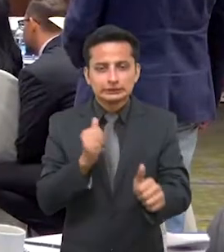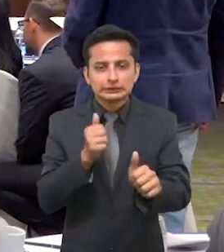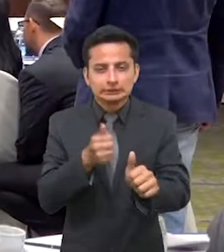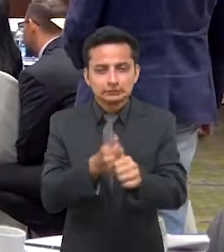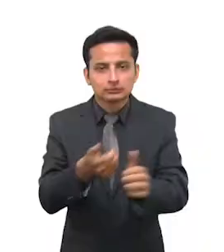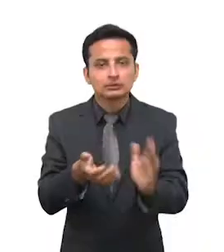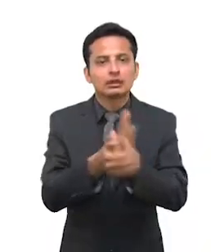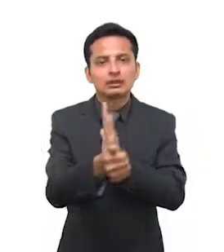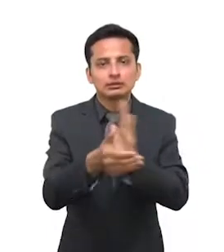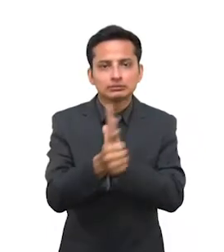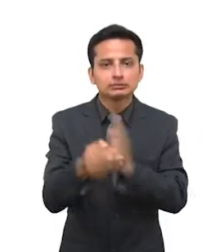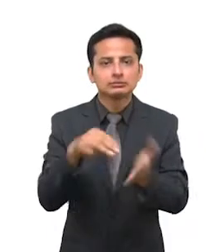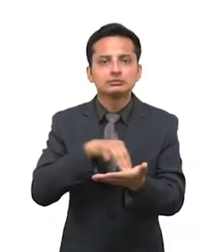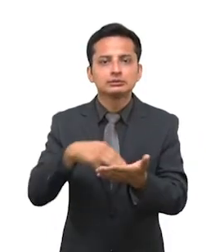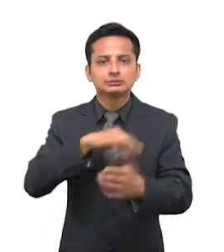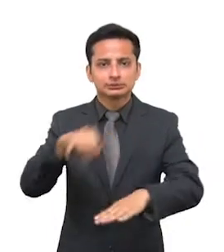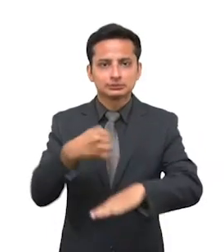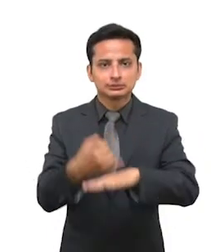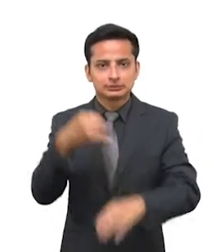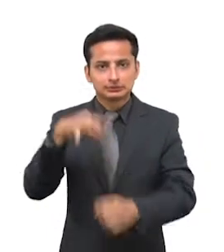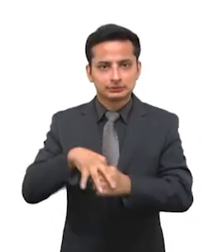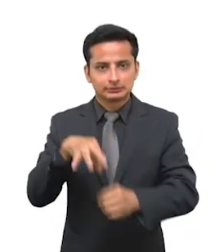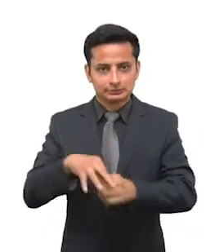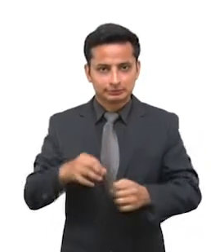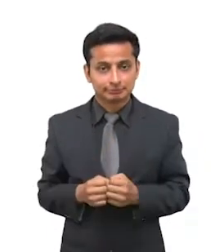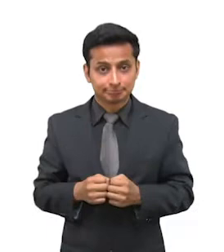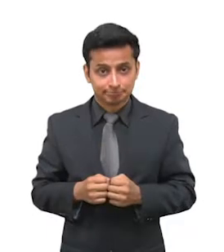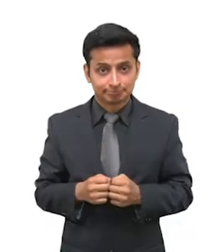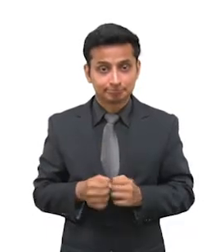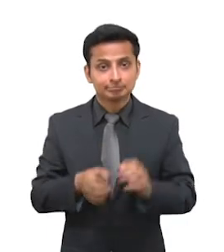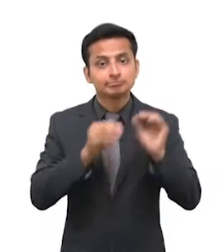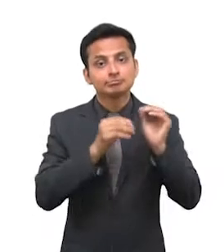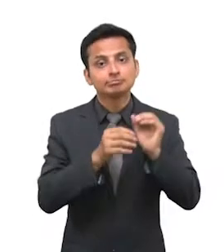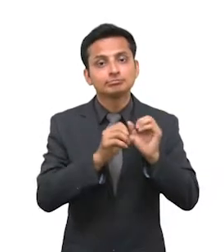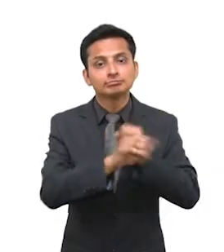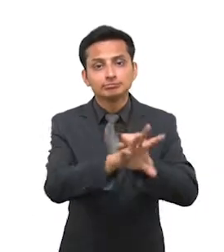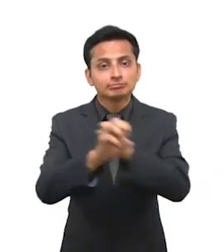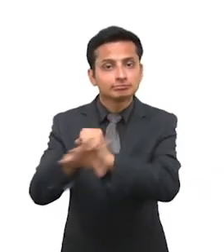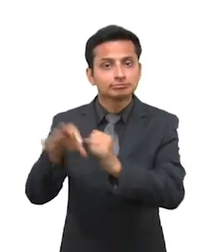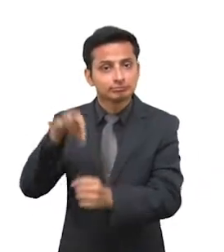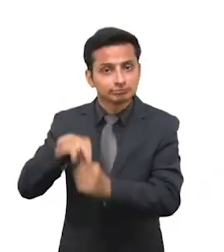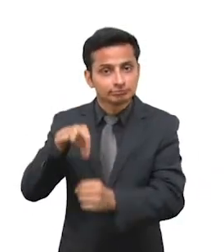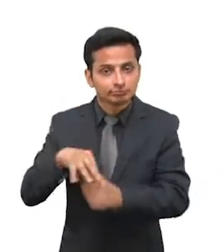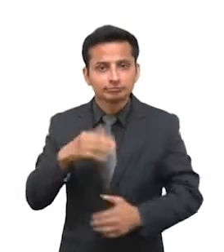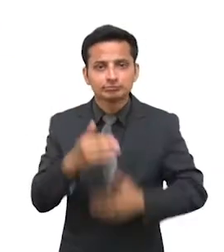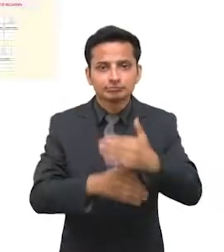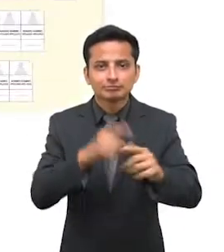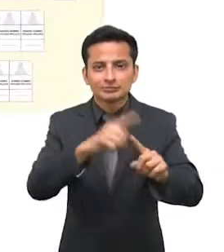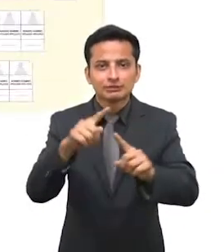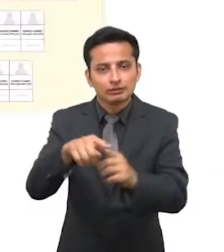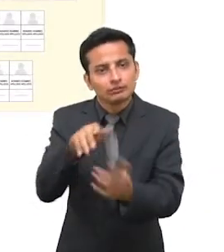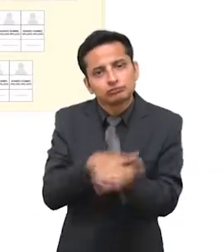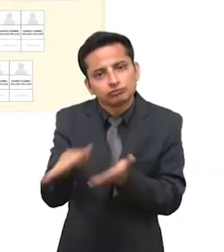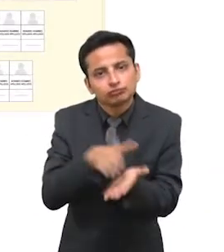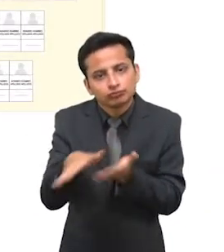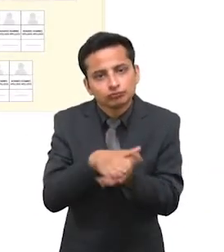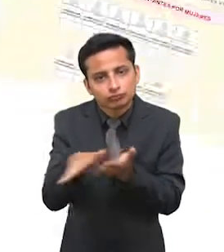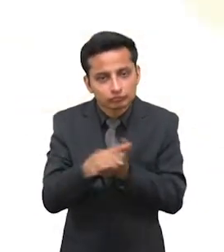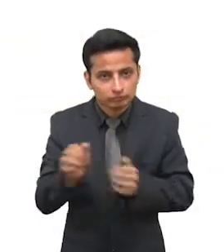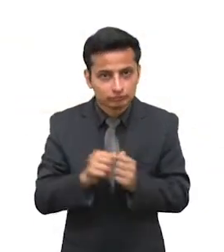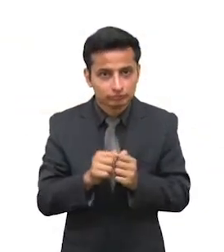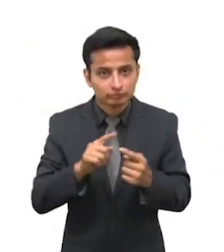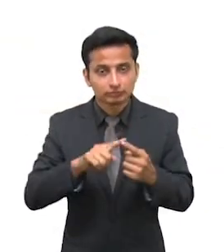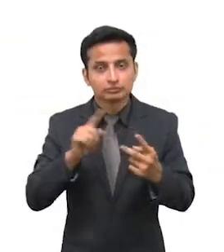que contempla las capacitaciones a los miembros de las juntas receptoras del voto, campaña electoral, progreso de impresión de papeletas